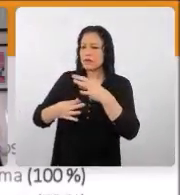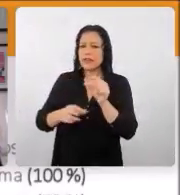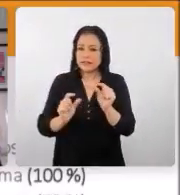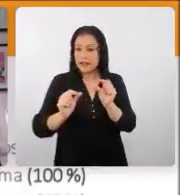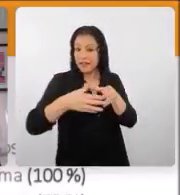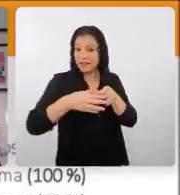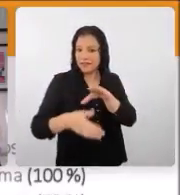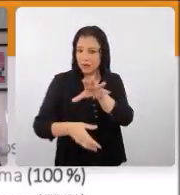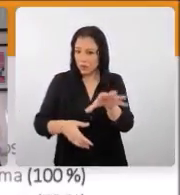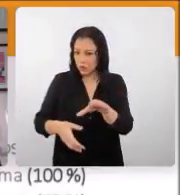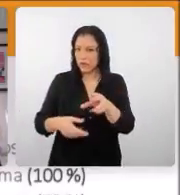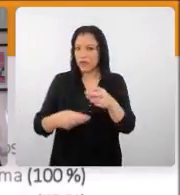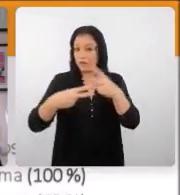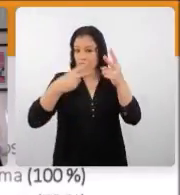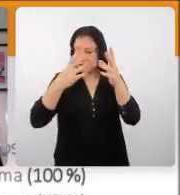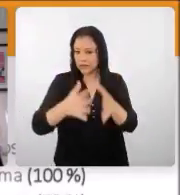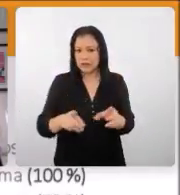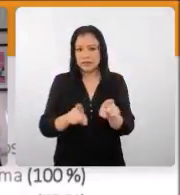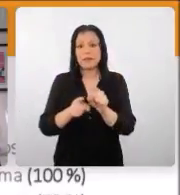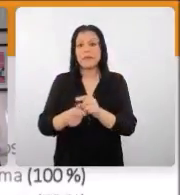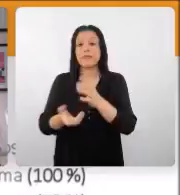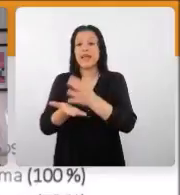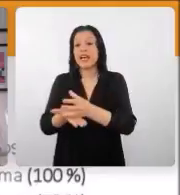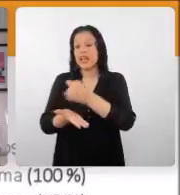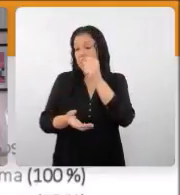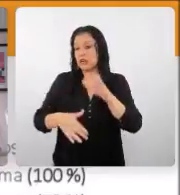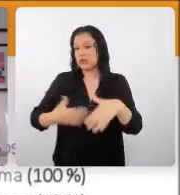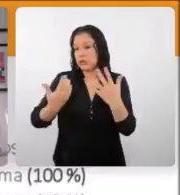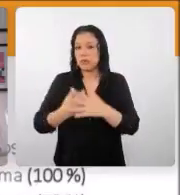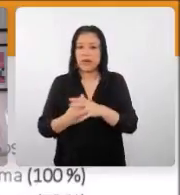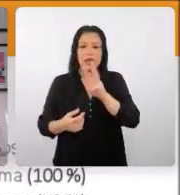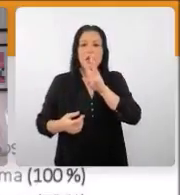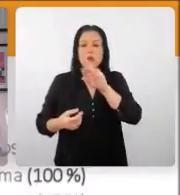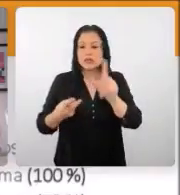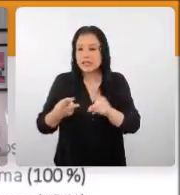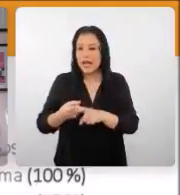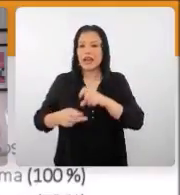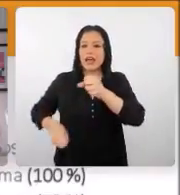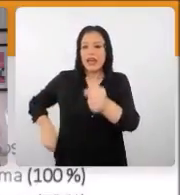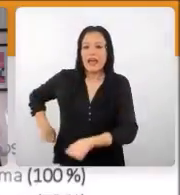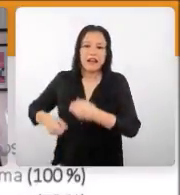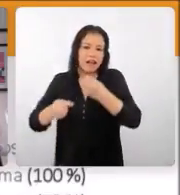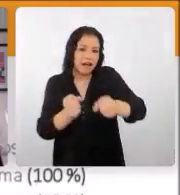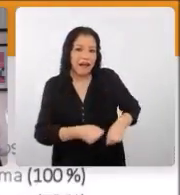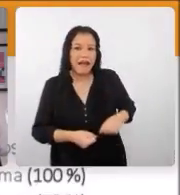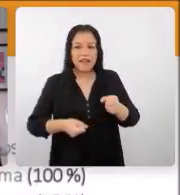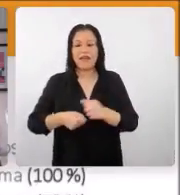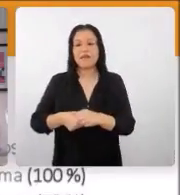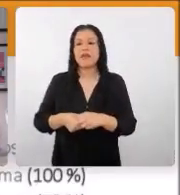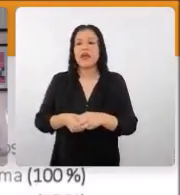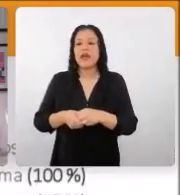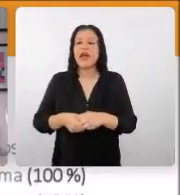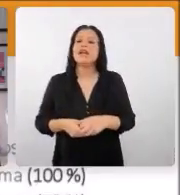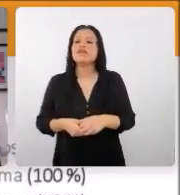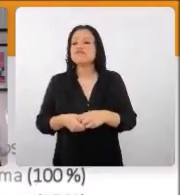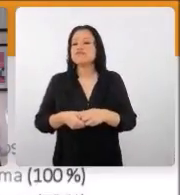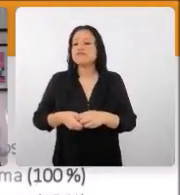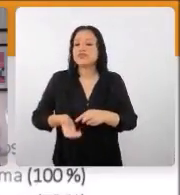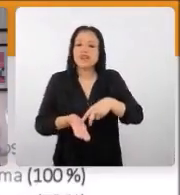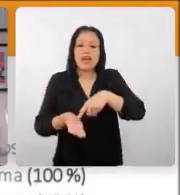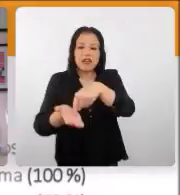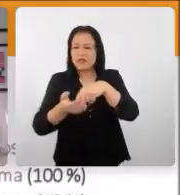grupo. Después también, por ejemplo, en Ica se puede hacer windsurf, kayak, kitesurfing en Paracas. Entonces, hay una oferta